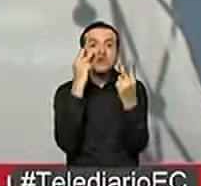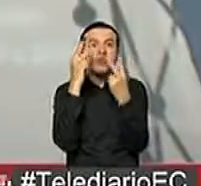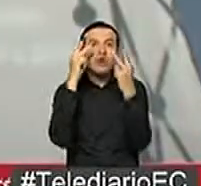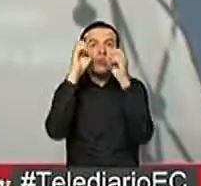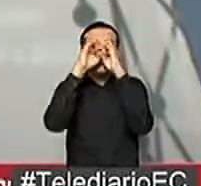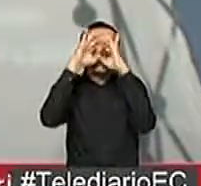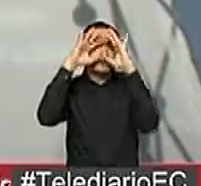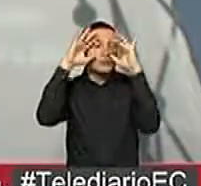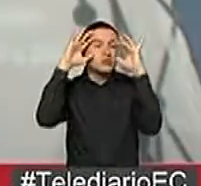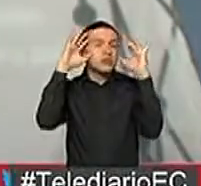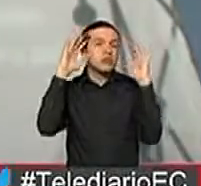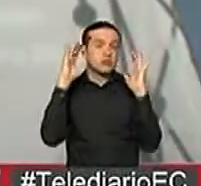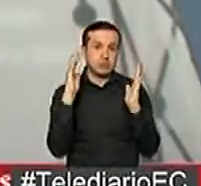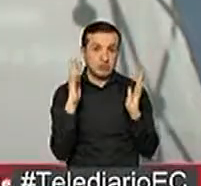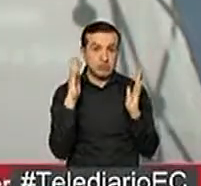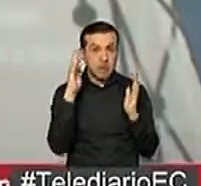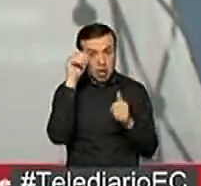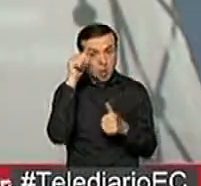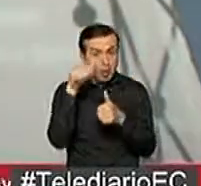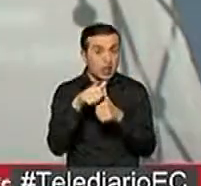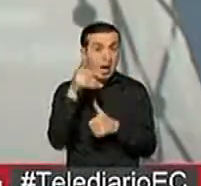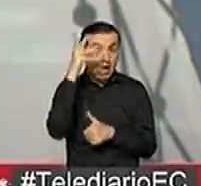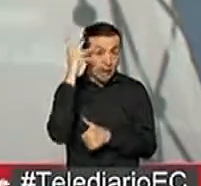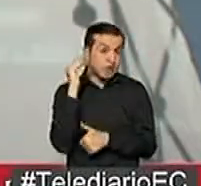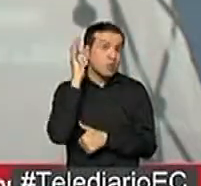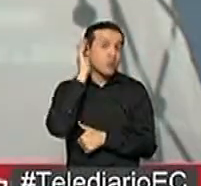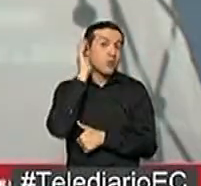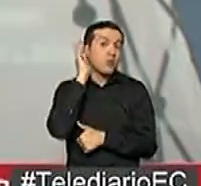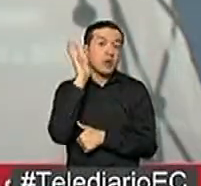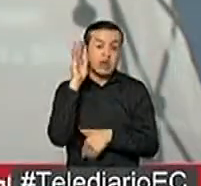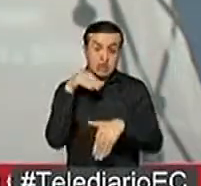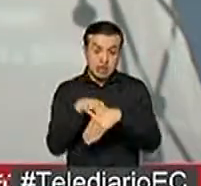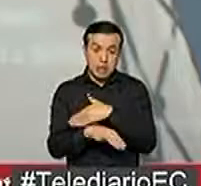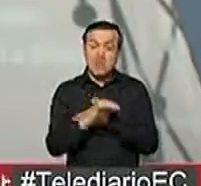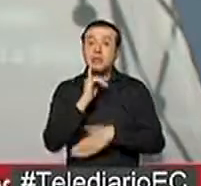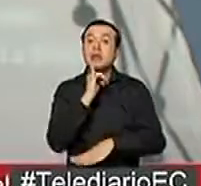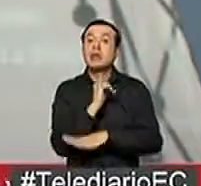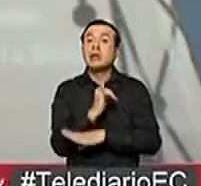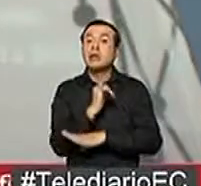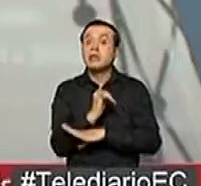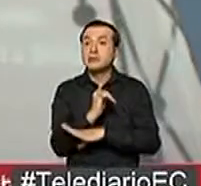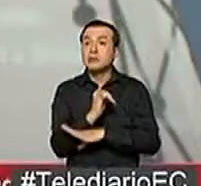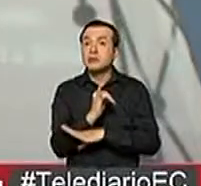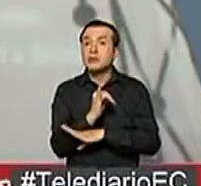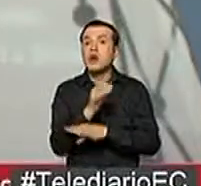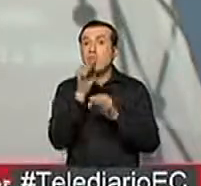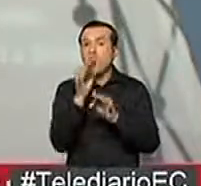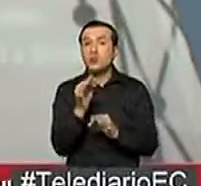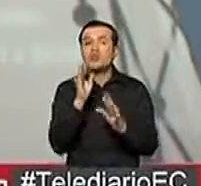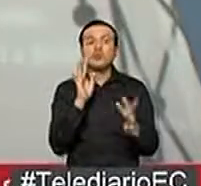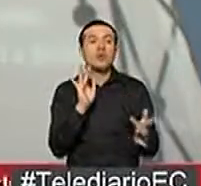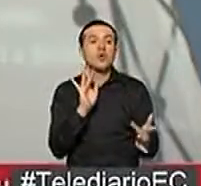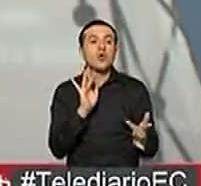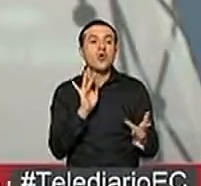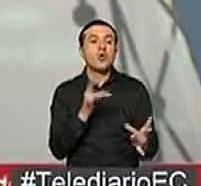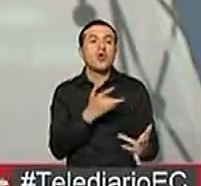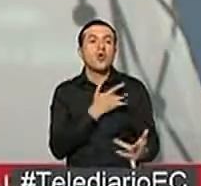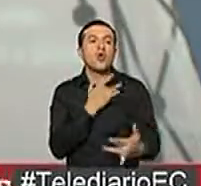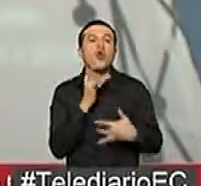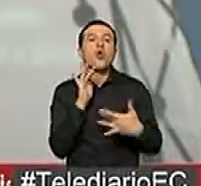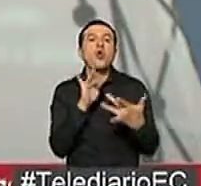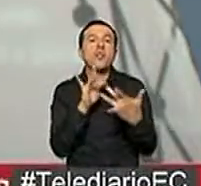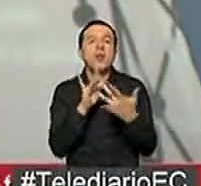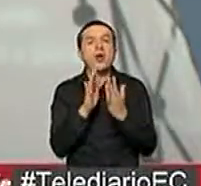visiones. Sabemos que en esa época lo que sucedía con las mujeres que entraban en los conventos, tal vez por este contacto muy espiritual con